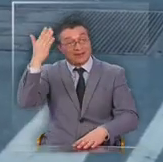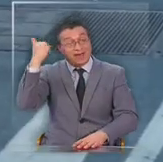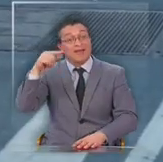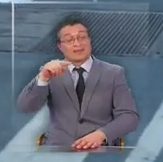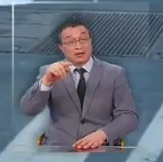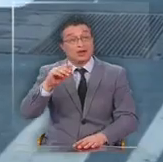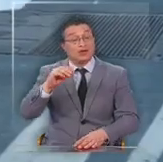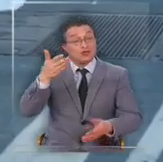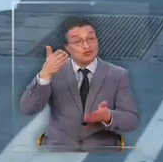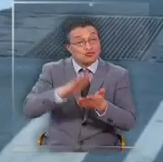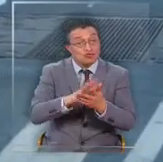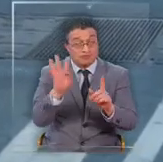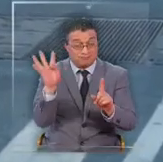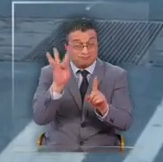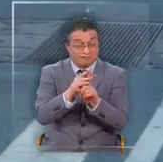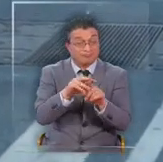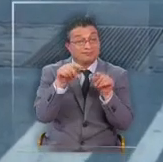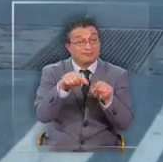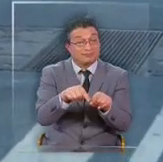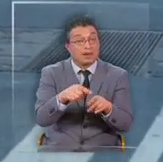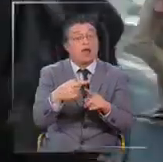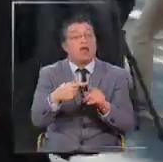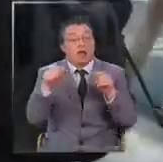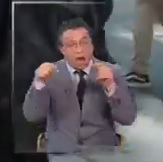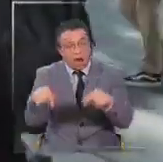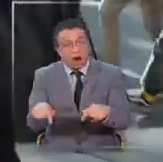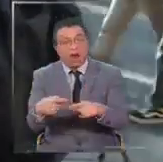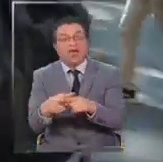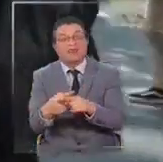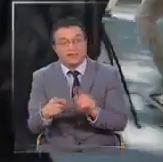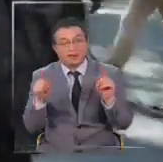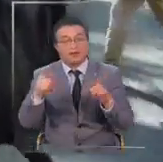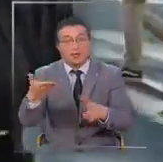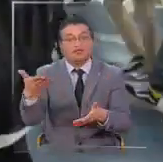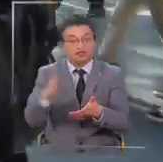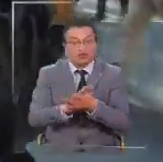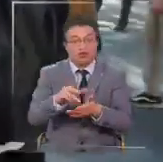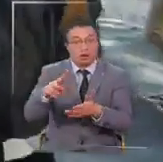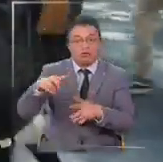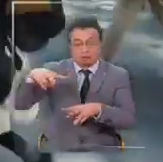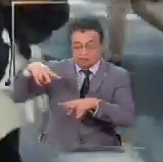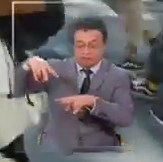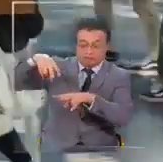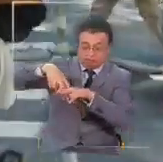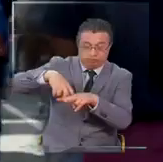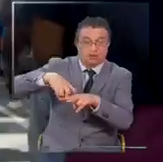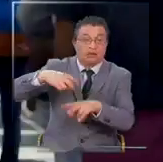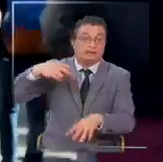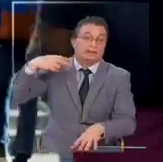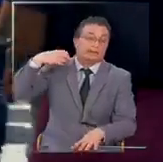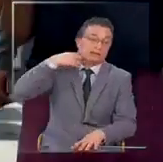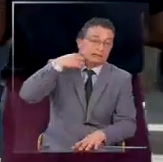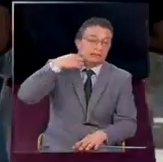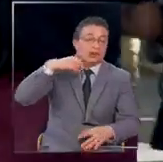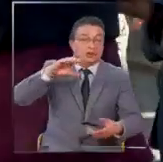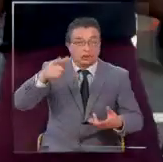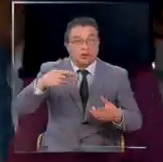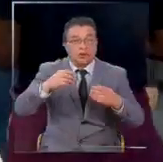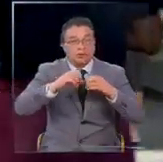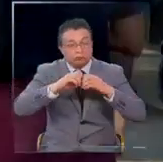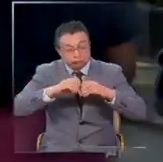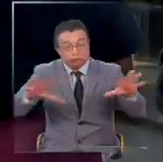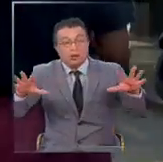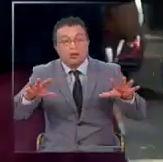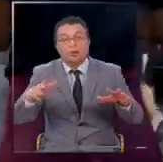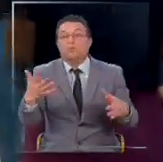King, ahora juega en este episodio donde muere George Floyd, asesinado por policías, la globalización. Y se lo pregunto, ¿por